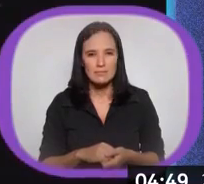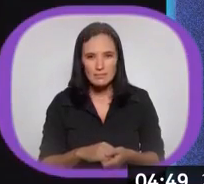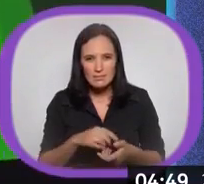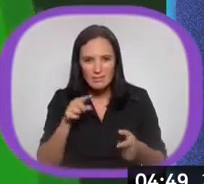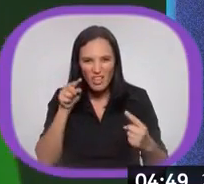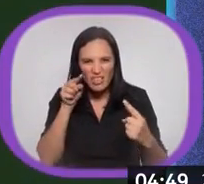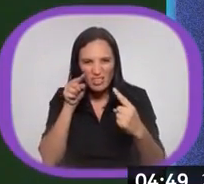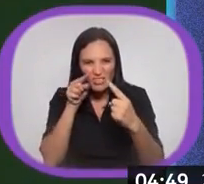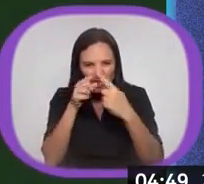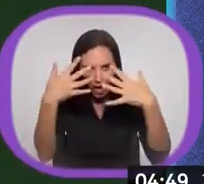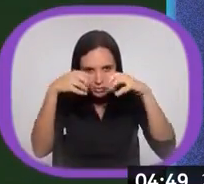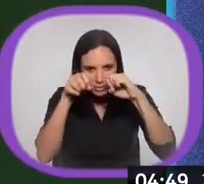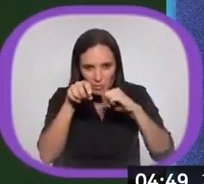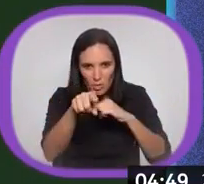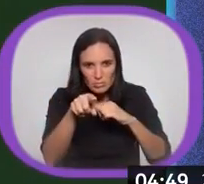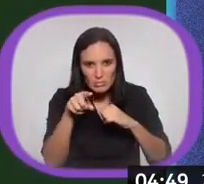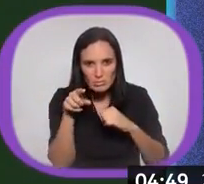Firma maximal detectada.